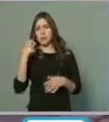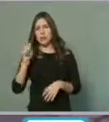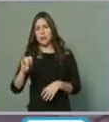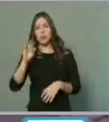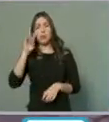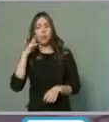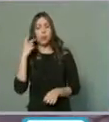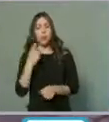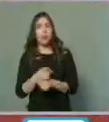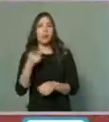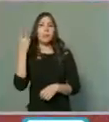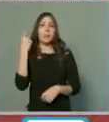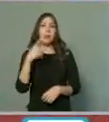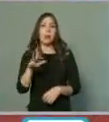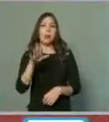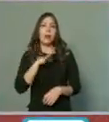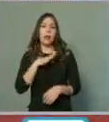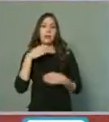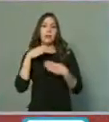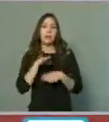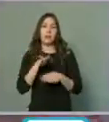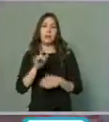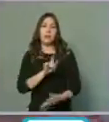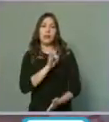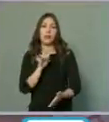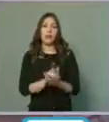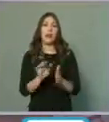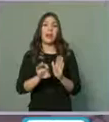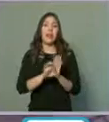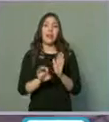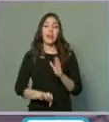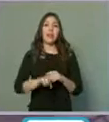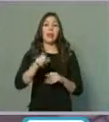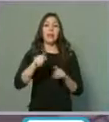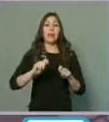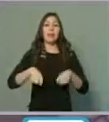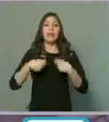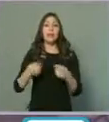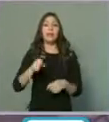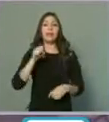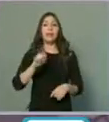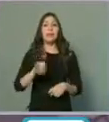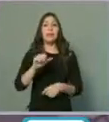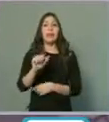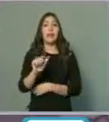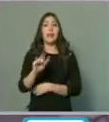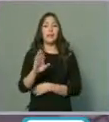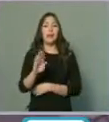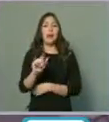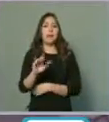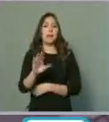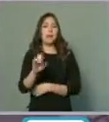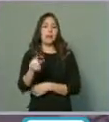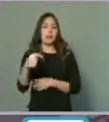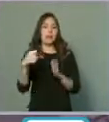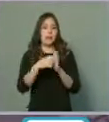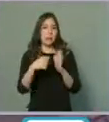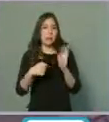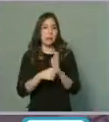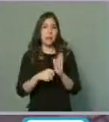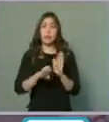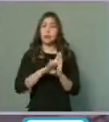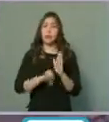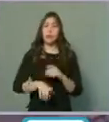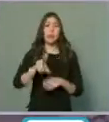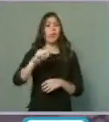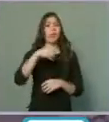también puede haber una carga legal en el sentido de que si tú fuiste designado albacea en un testamento, por ejemplo, ¿no? Y no quieres